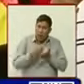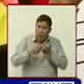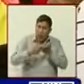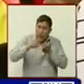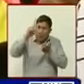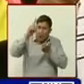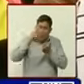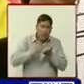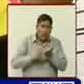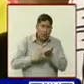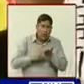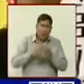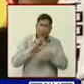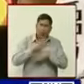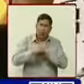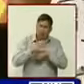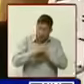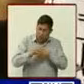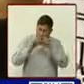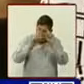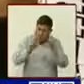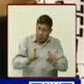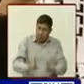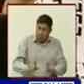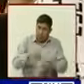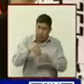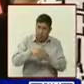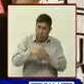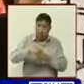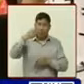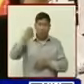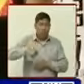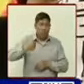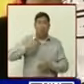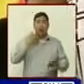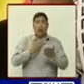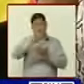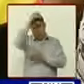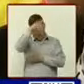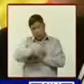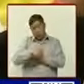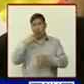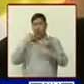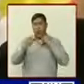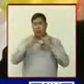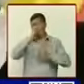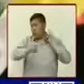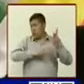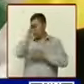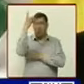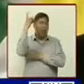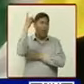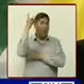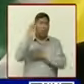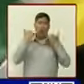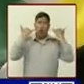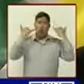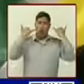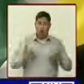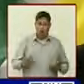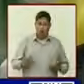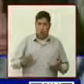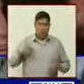aprobación justamente de esta convocatoria. Estamos en vivo para todo el país, presidente. Muy buenas noches. Primeramente, informar al pueblo boliviano de que el día de